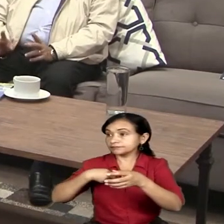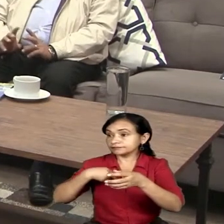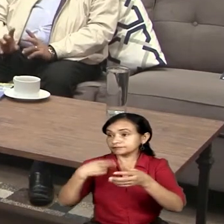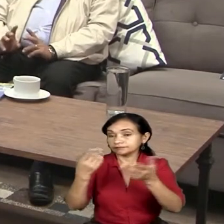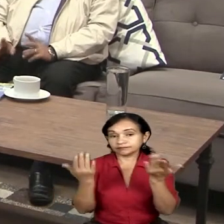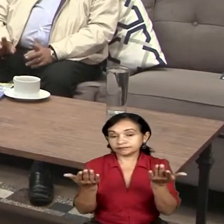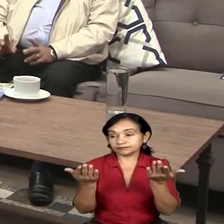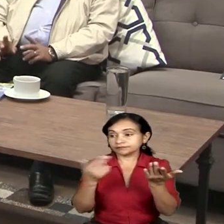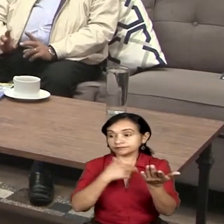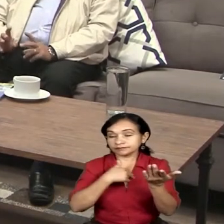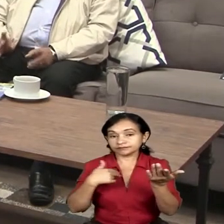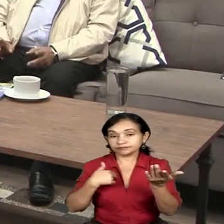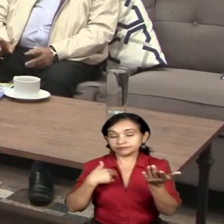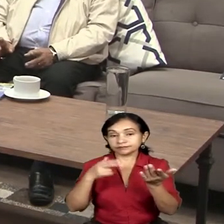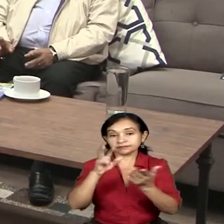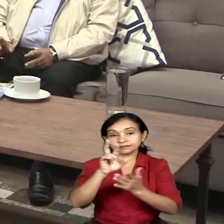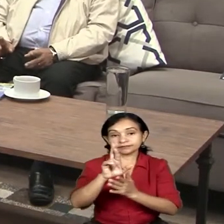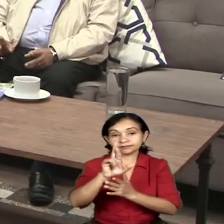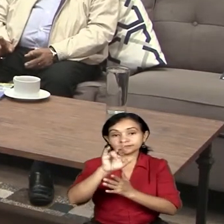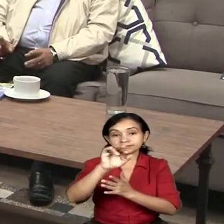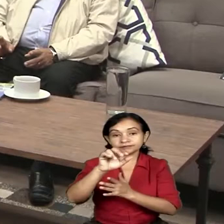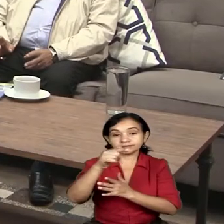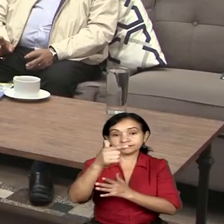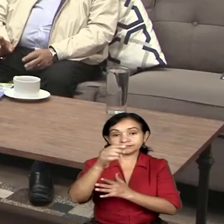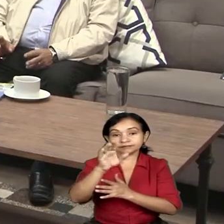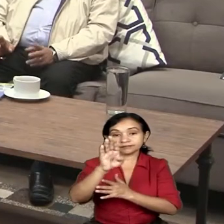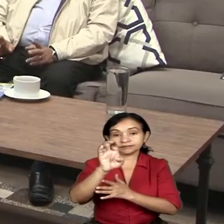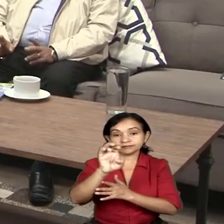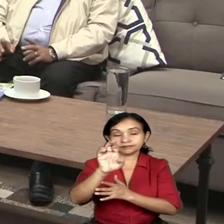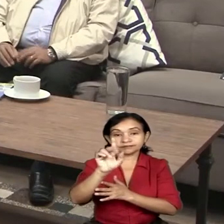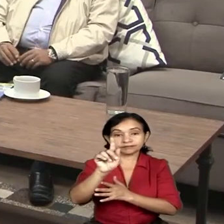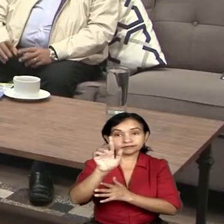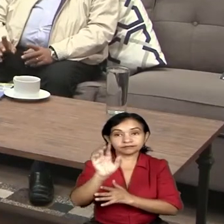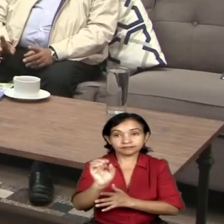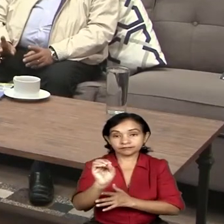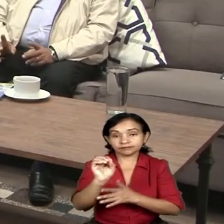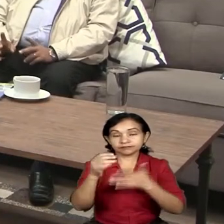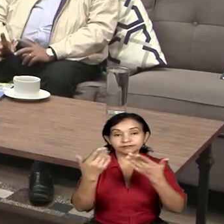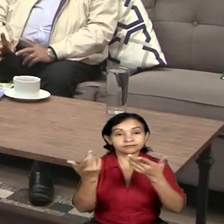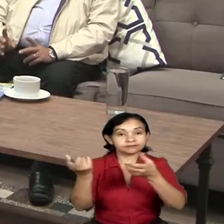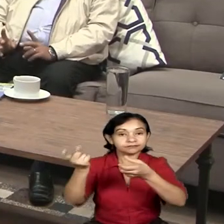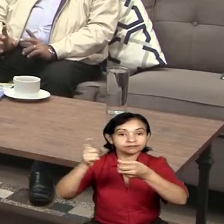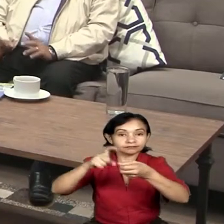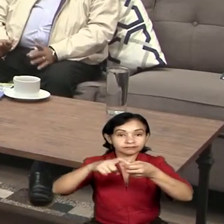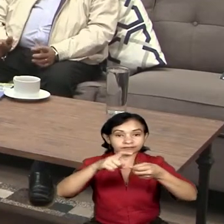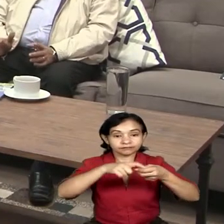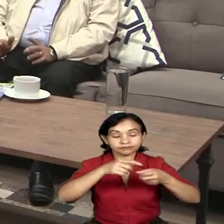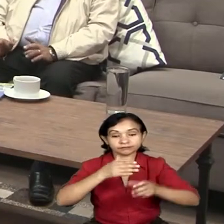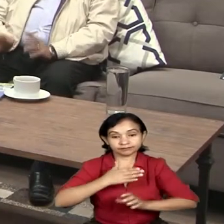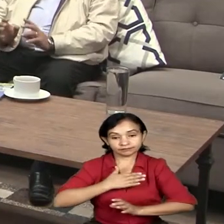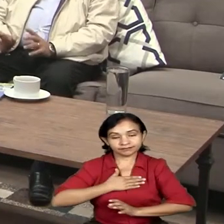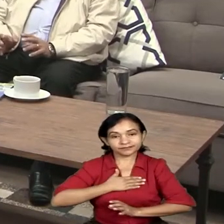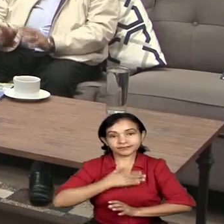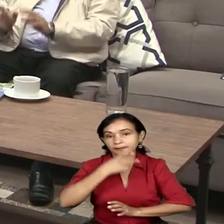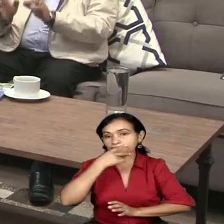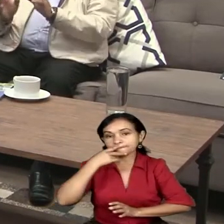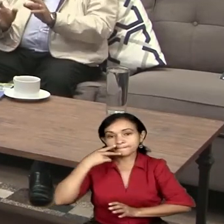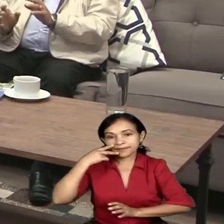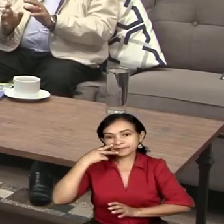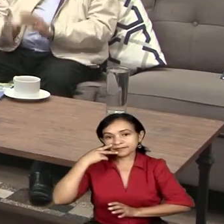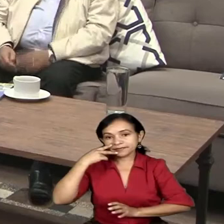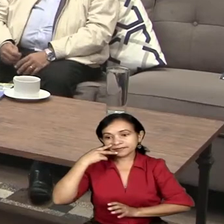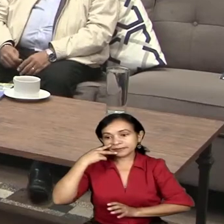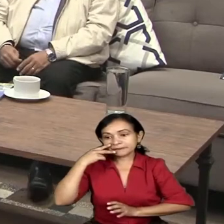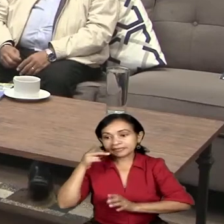la determinación de Rigoberto y la coordinación de mi padre, organizan